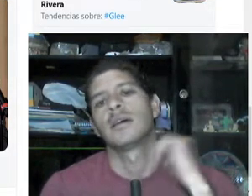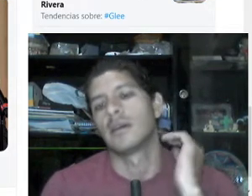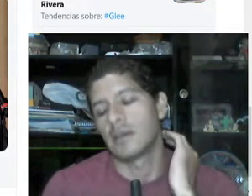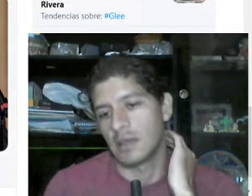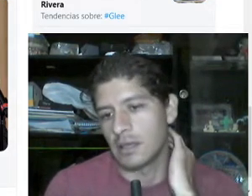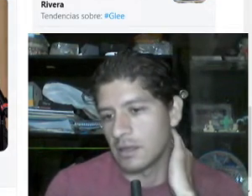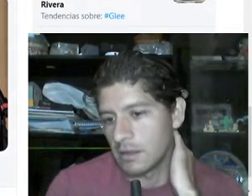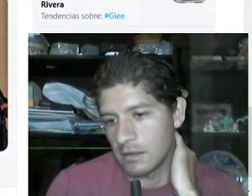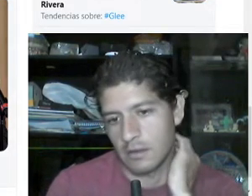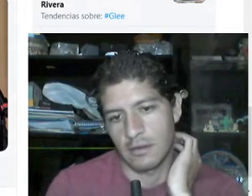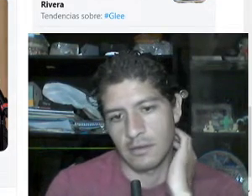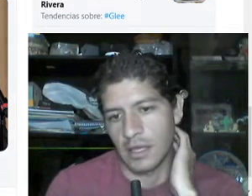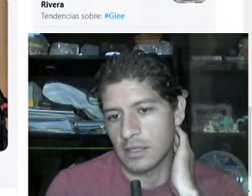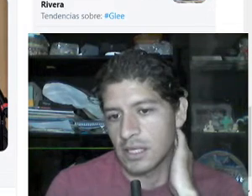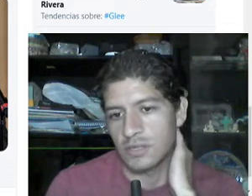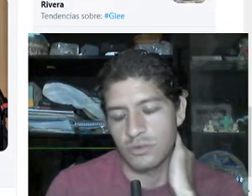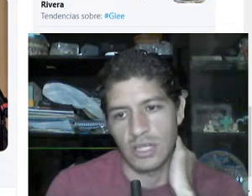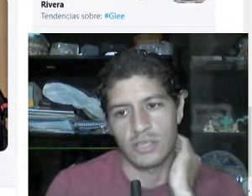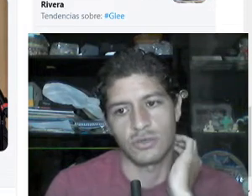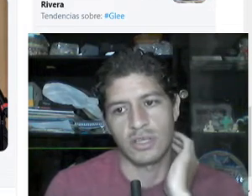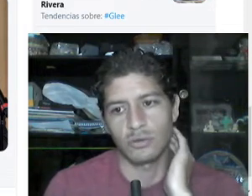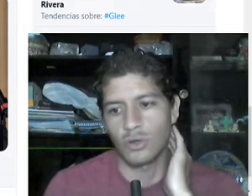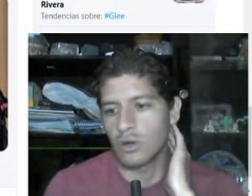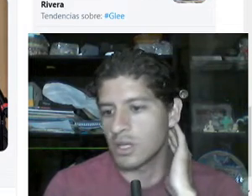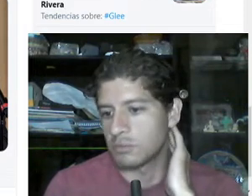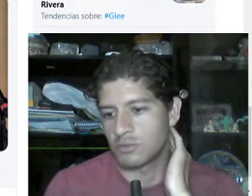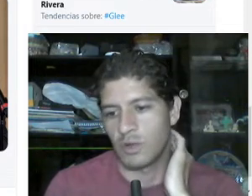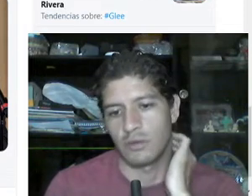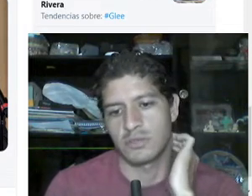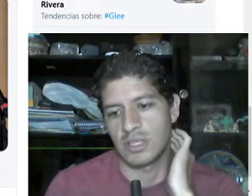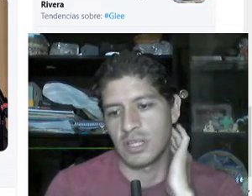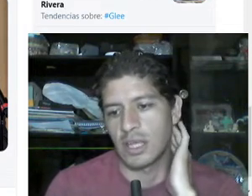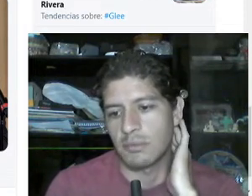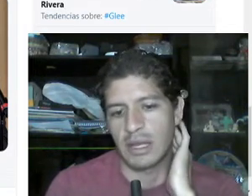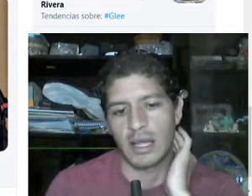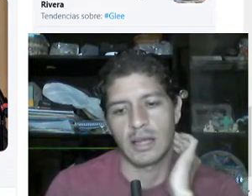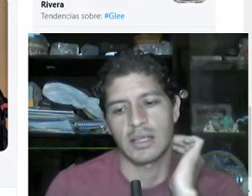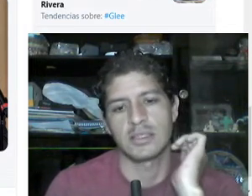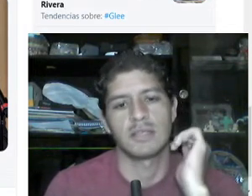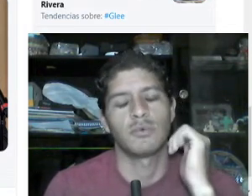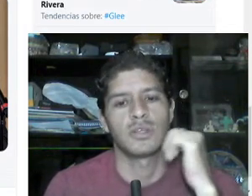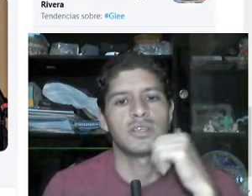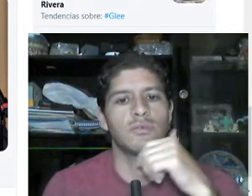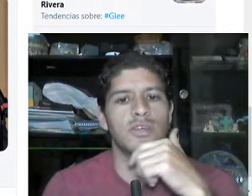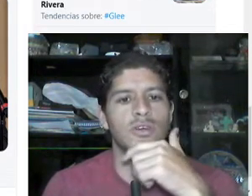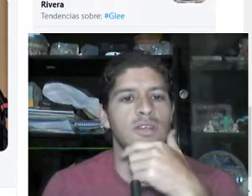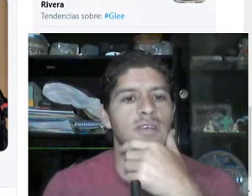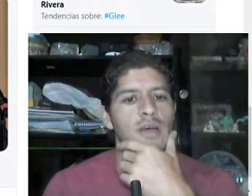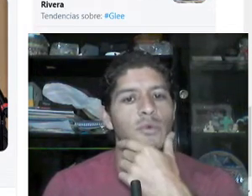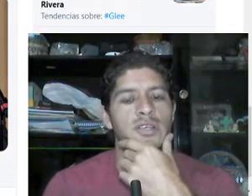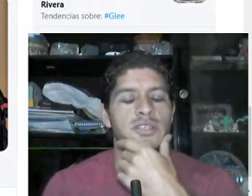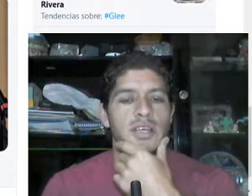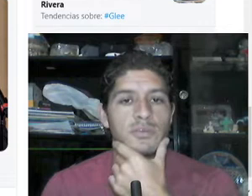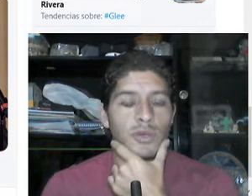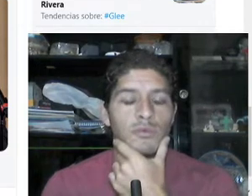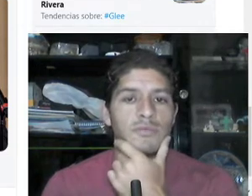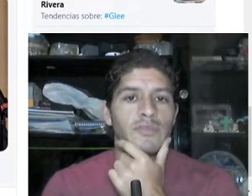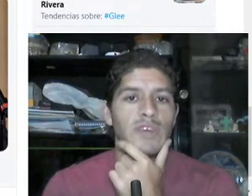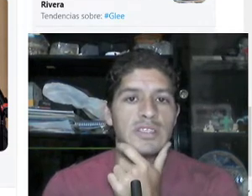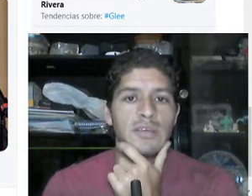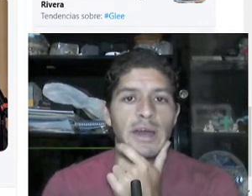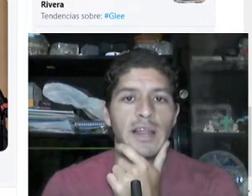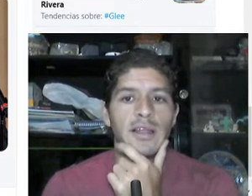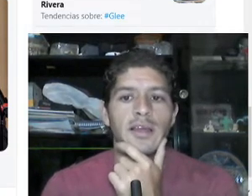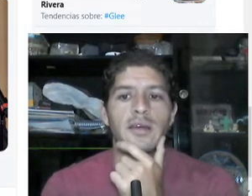letras, que tienen sus derechos de autor y pues bueno, se tiene que manejar ese tipo de situaciones, porque si se hace por ejemplo